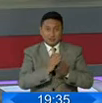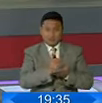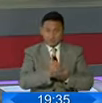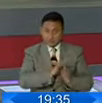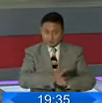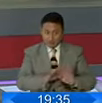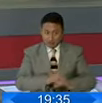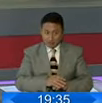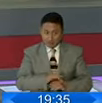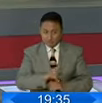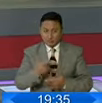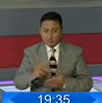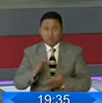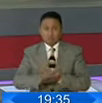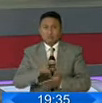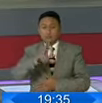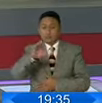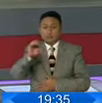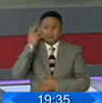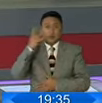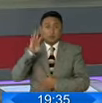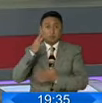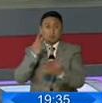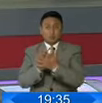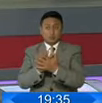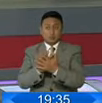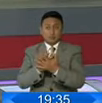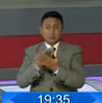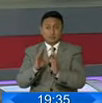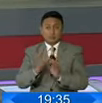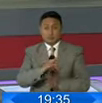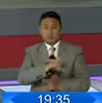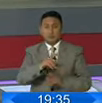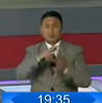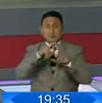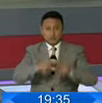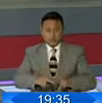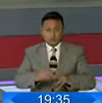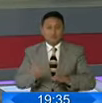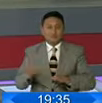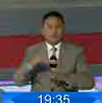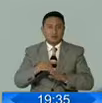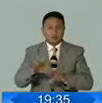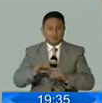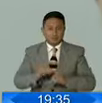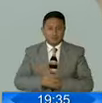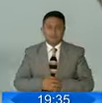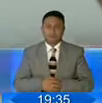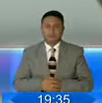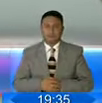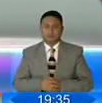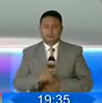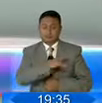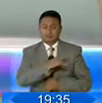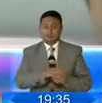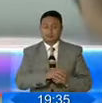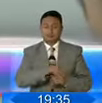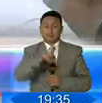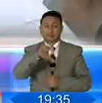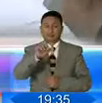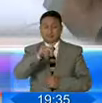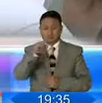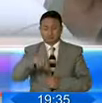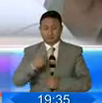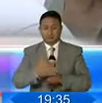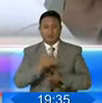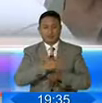El médico pasó más de 30 días en prisión hasta que el recurso de revisión fue aceptado. El doctor Carlos López, quien fue acusado de